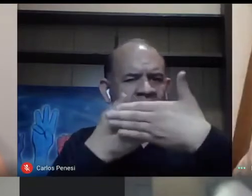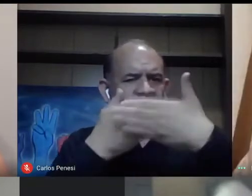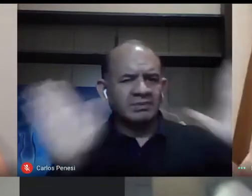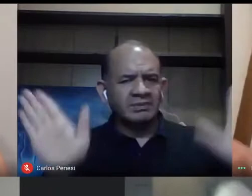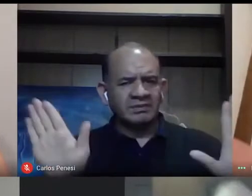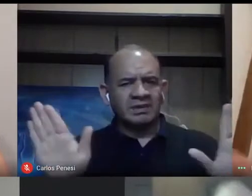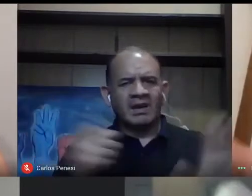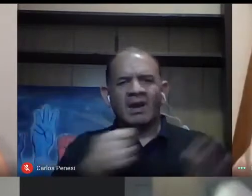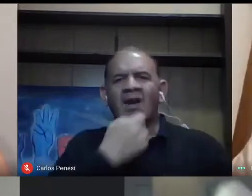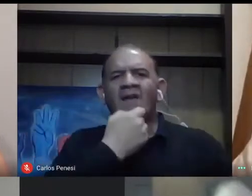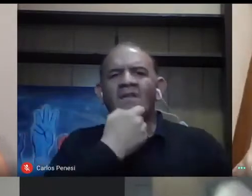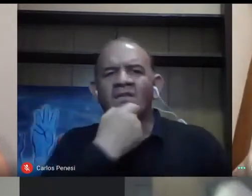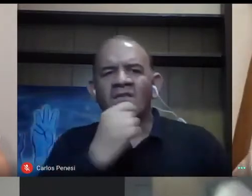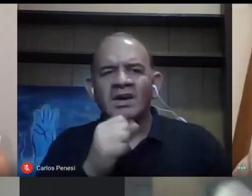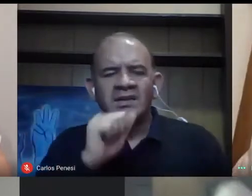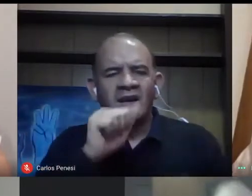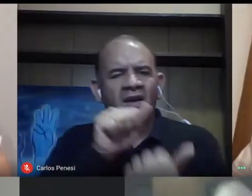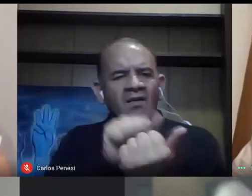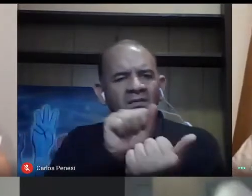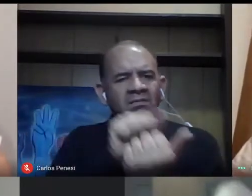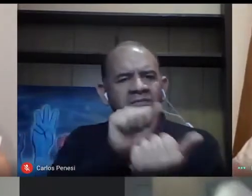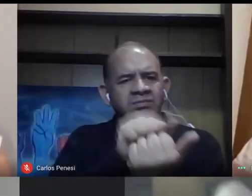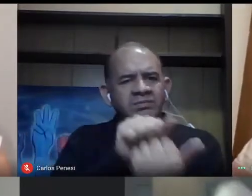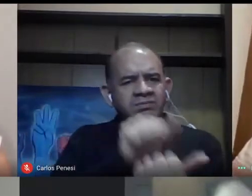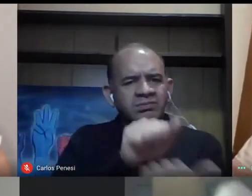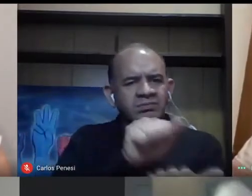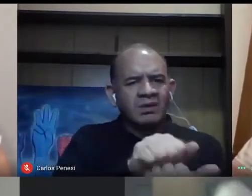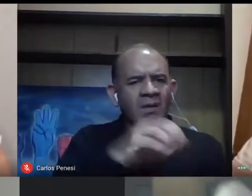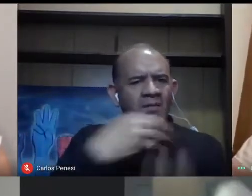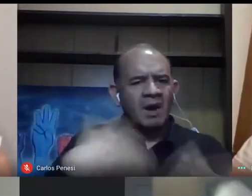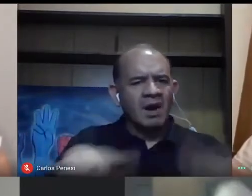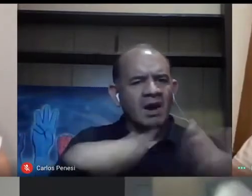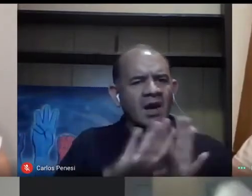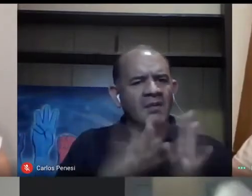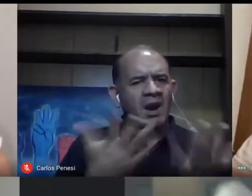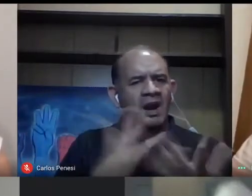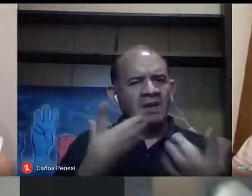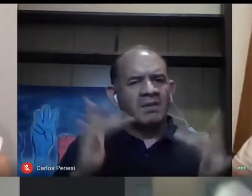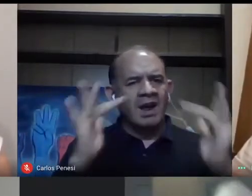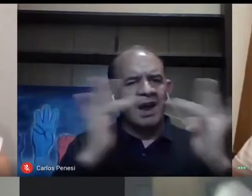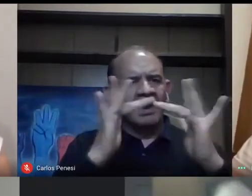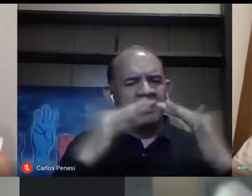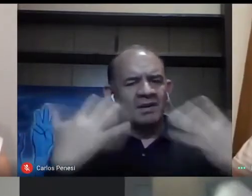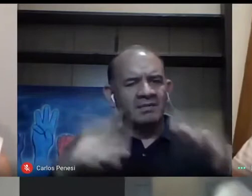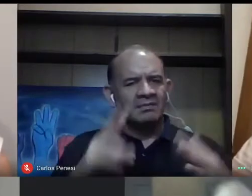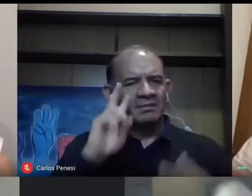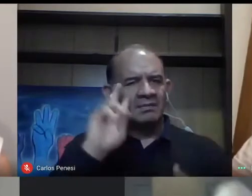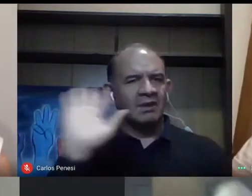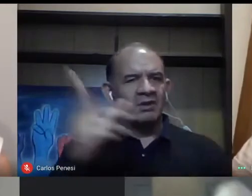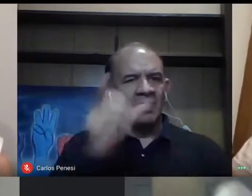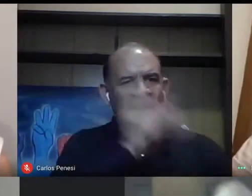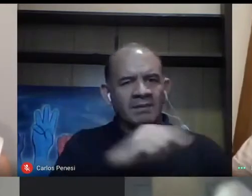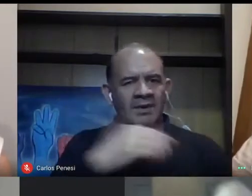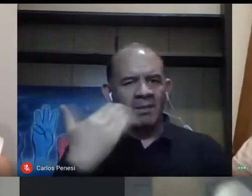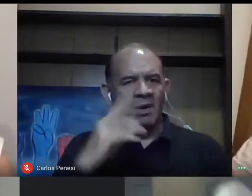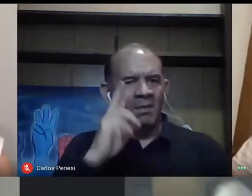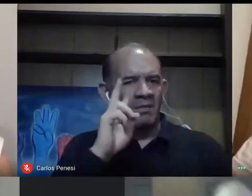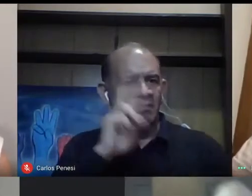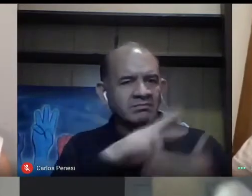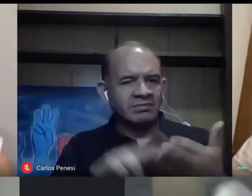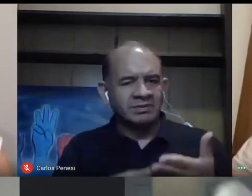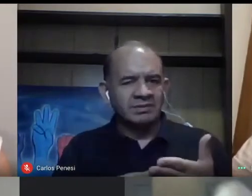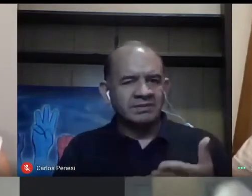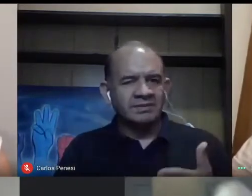facilitar la producción, la distribución y la circulación de los libros. Entonces, si bien un objetivo es generar